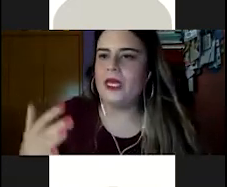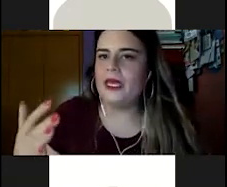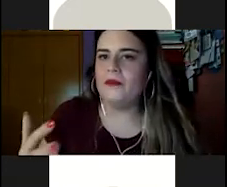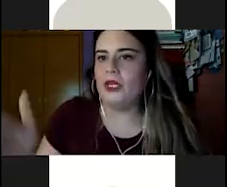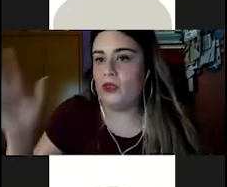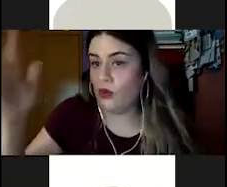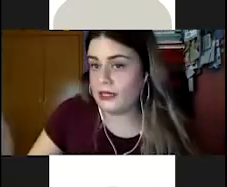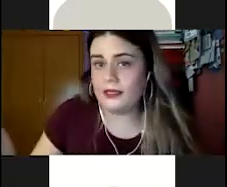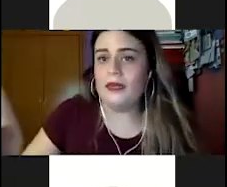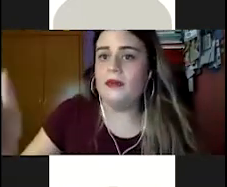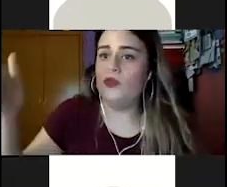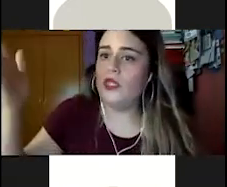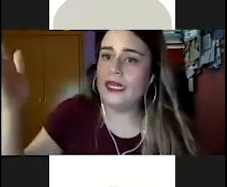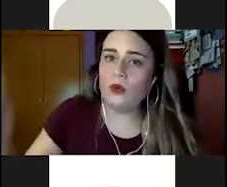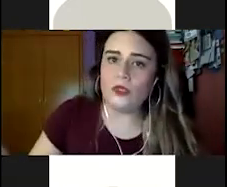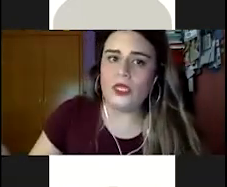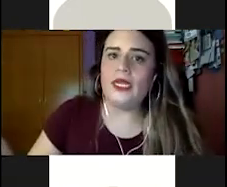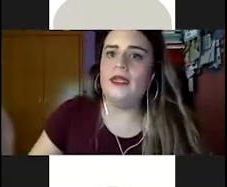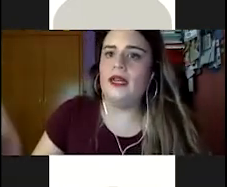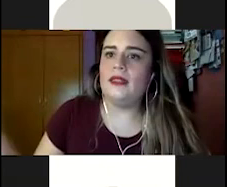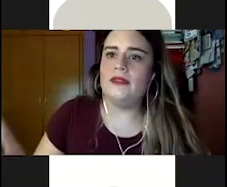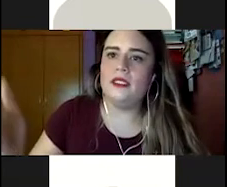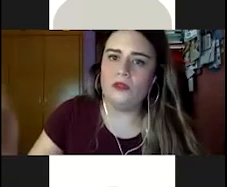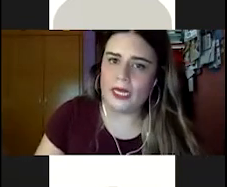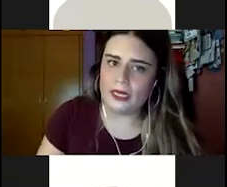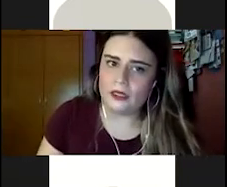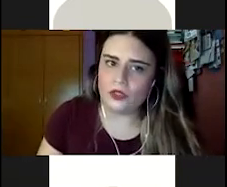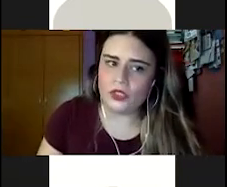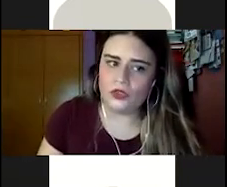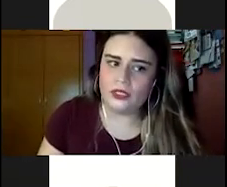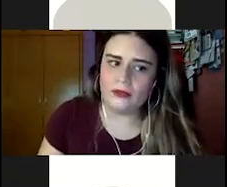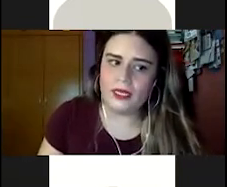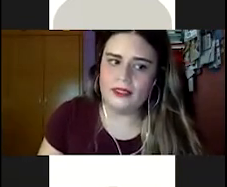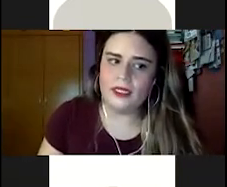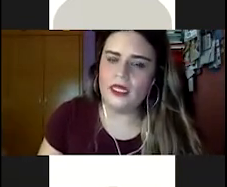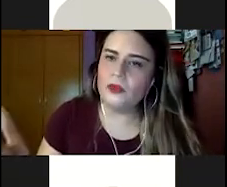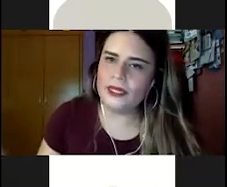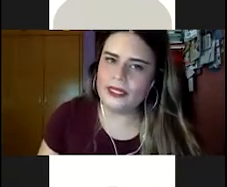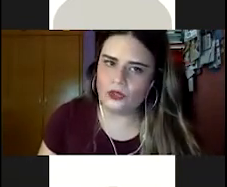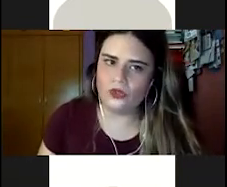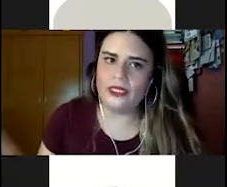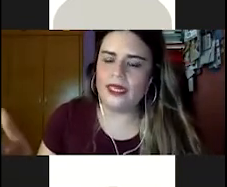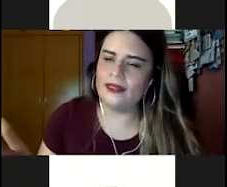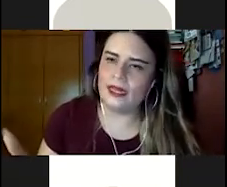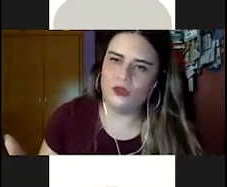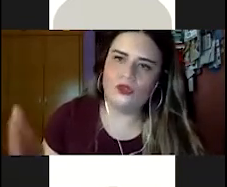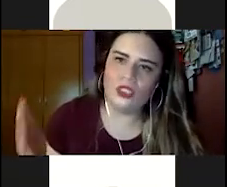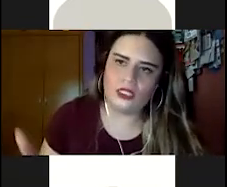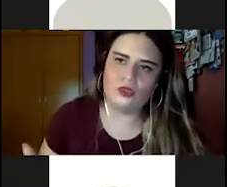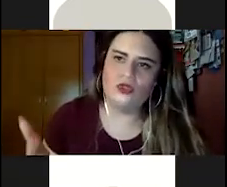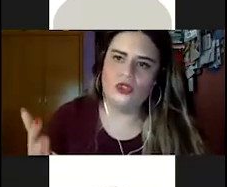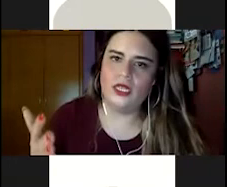y bueno, lo hacen de manera voluntaria cuando quieren a través de los mecanismos que ellos establecen, y por eso es que hay